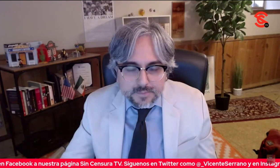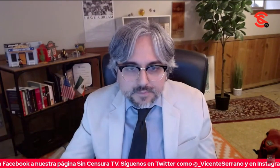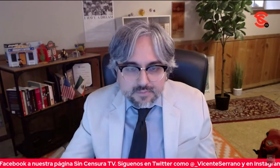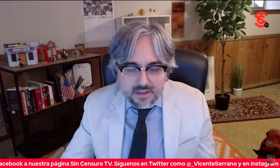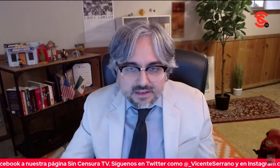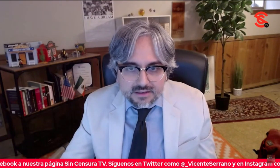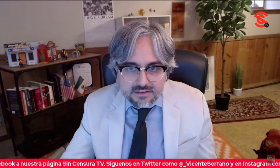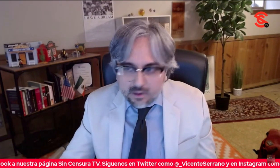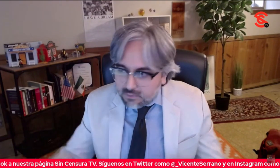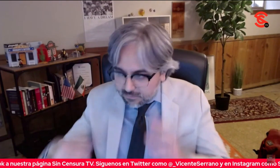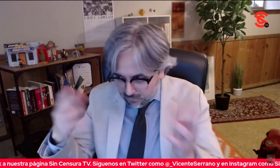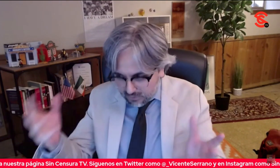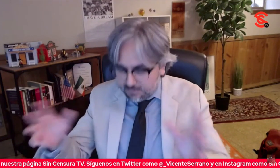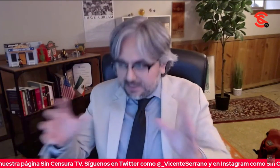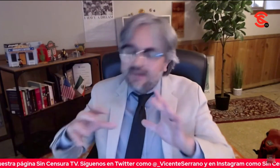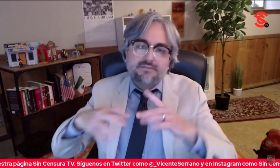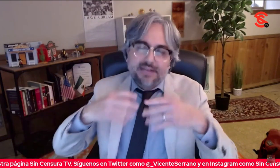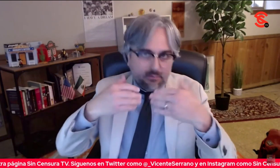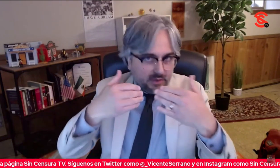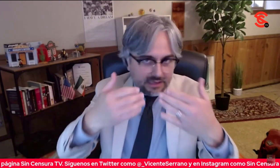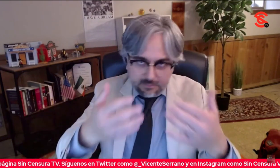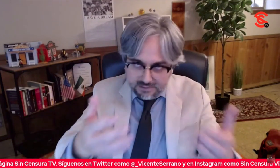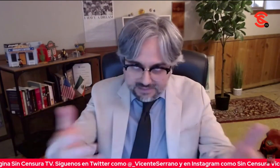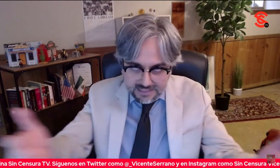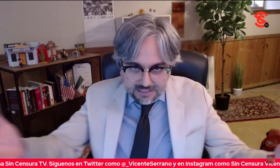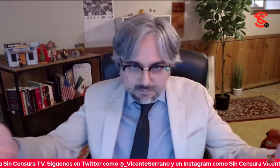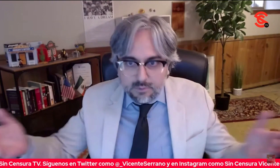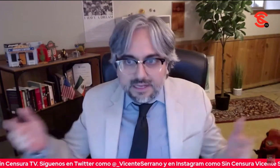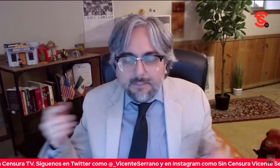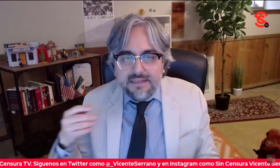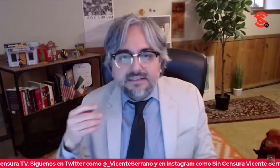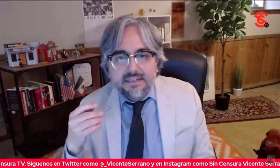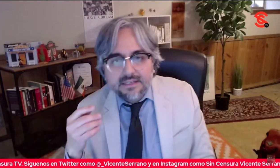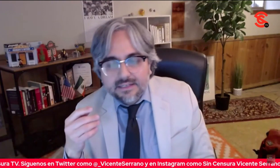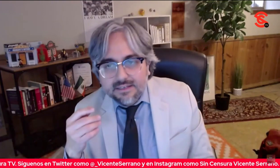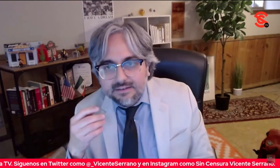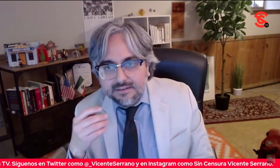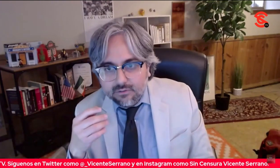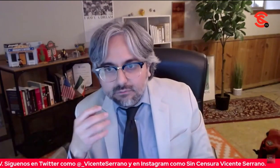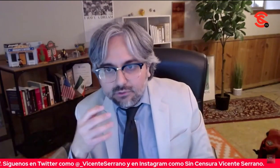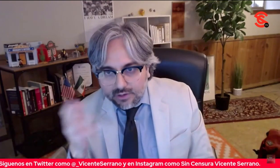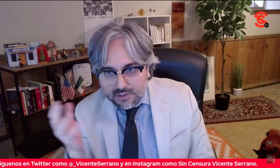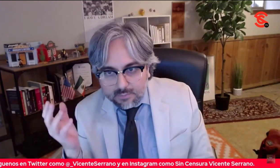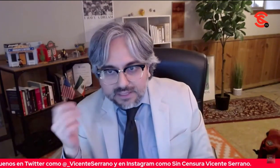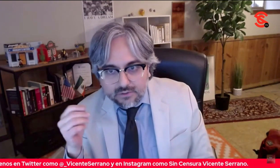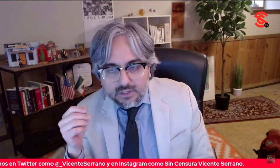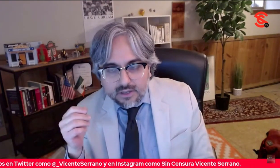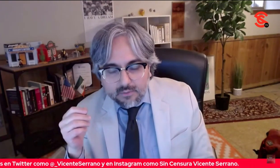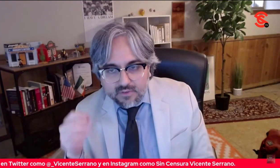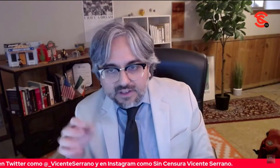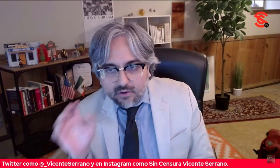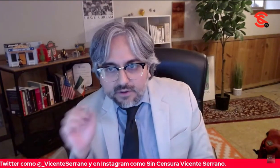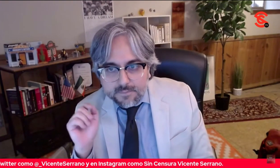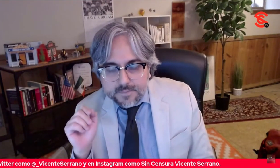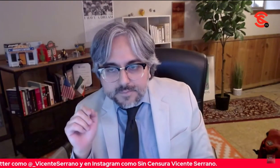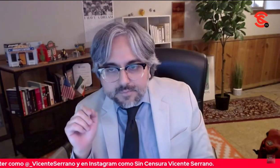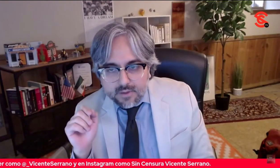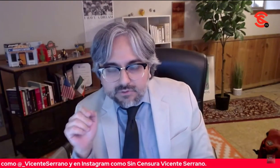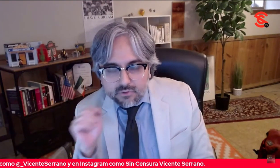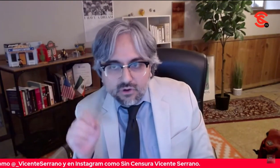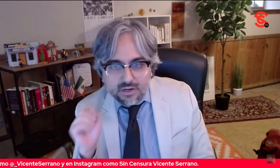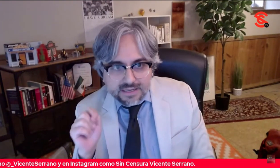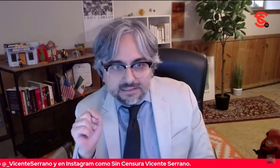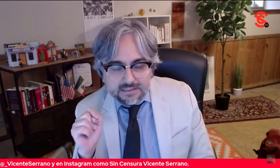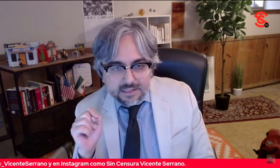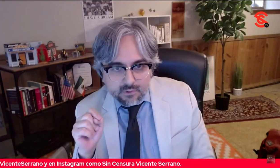pero tengo muchas preguntas para él, se las voy a expresar aquí públicamente, con mucho respeto, pero fíjese, hoy